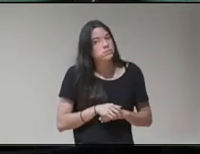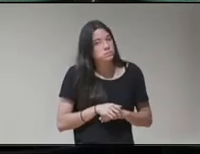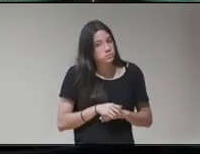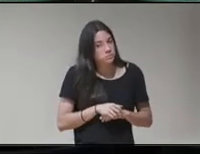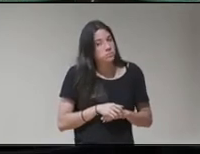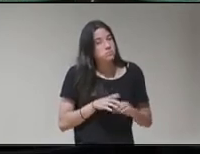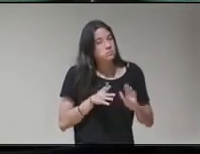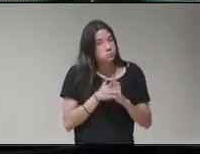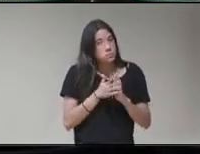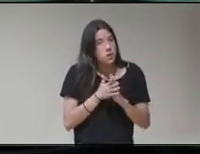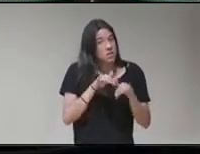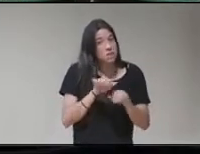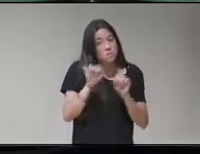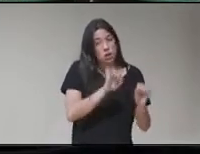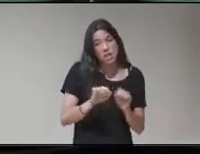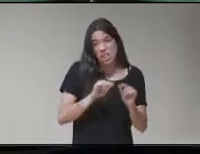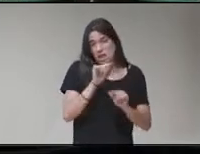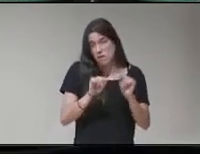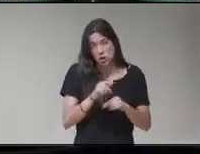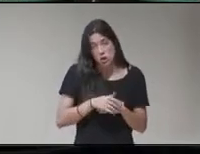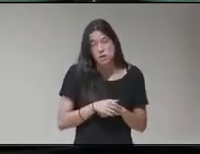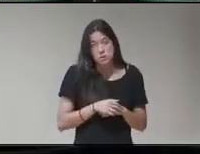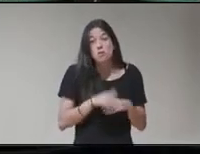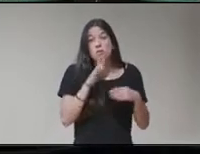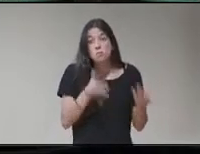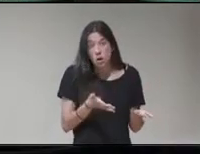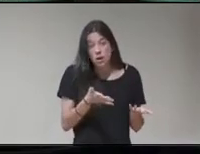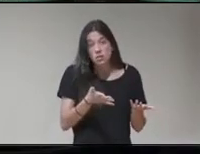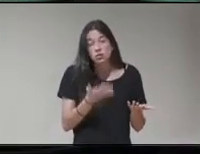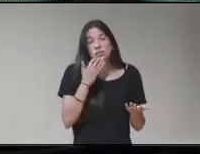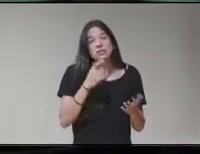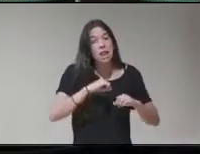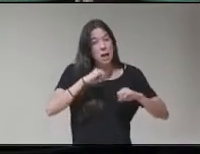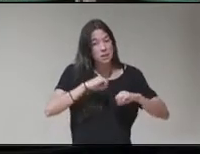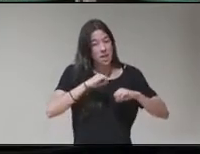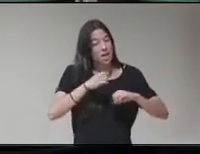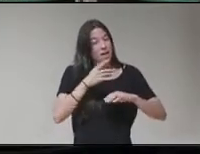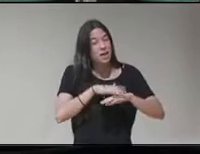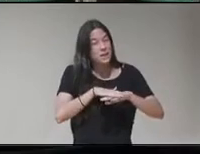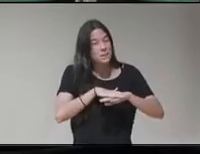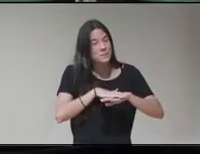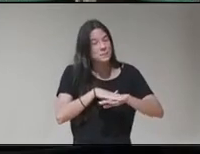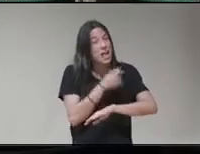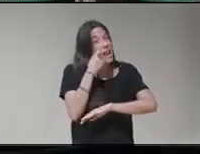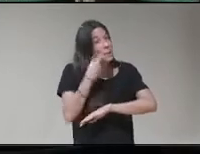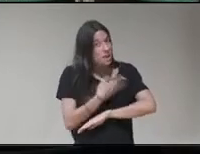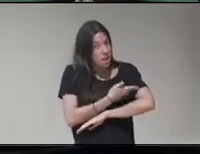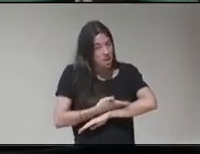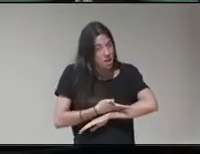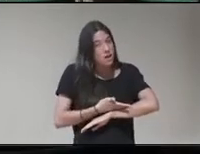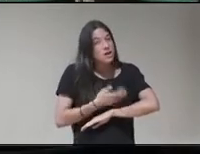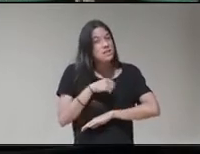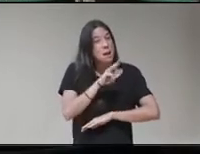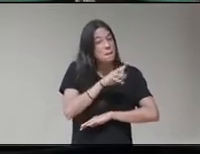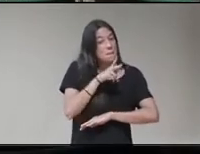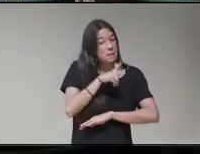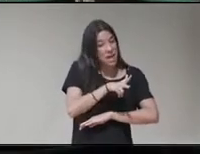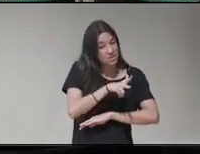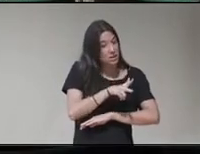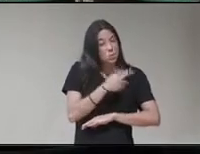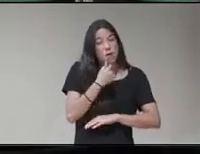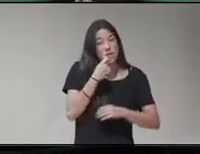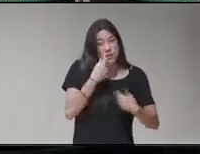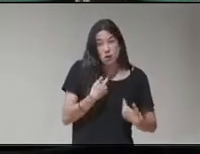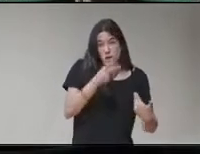de repetición muy rápidamente. Por eso, cuando la piel está macerada, en que el pH de esa piel ya no es el